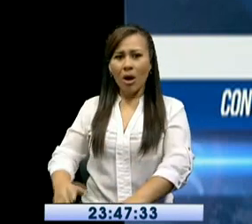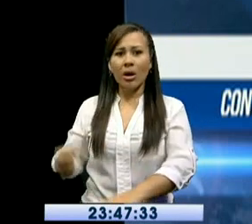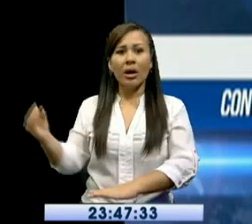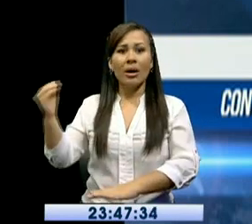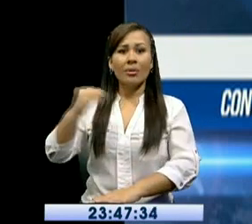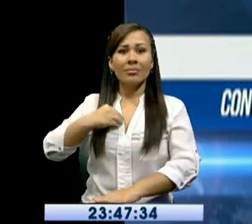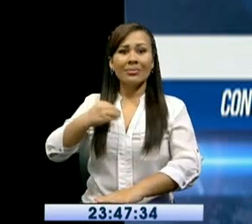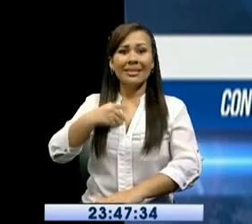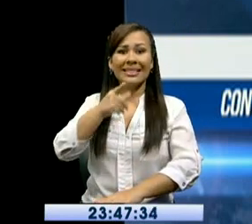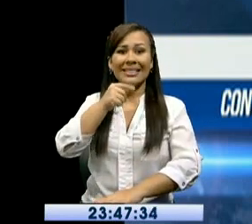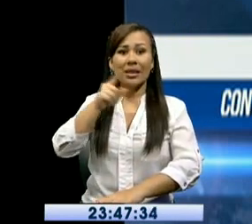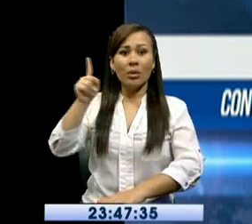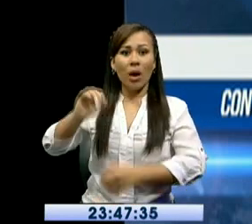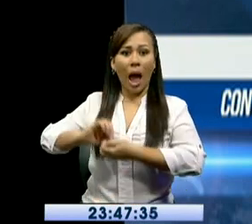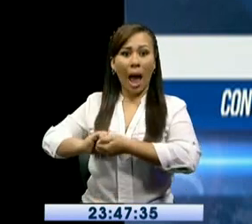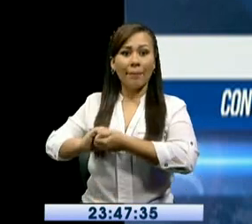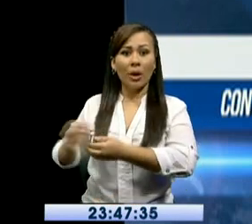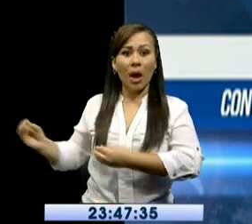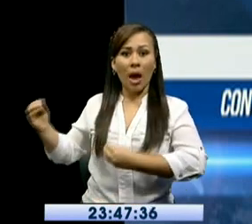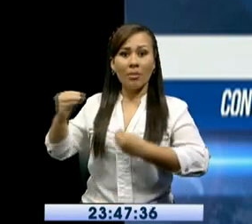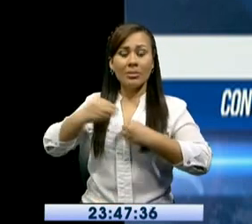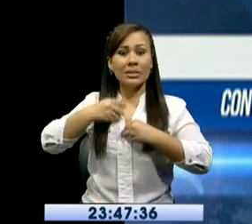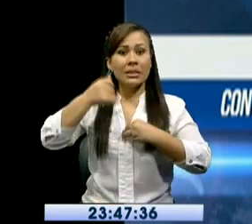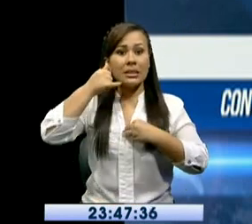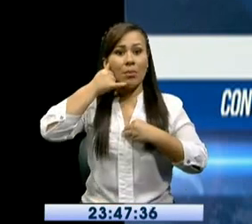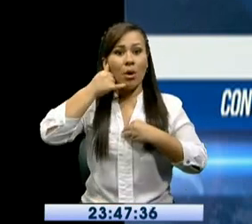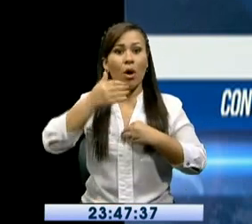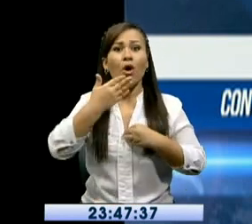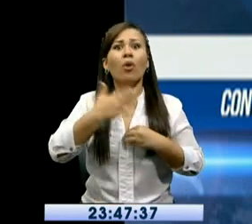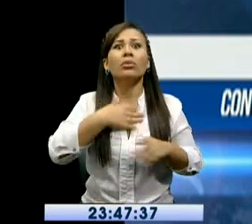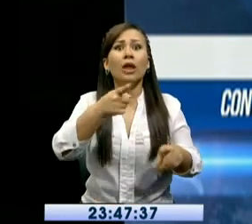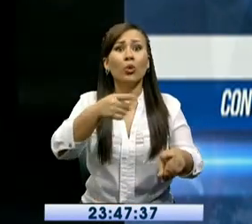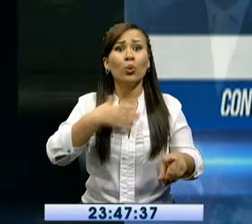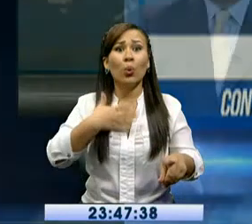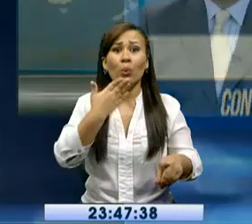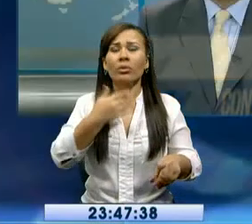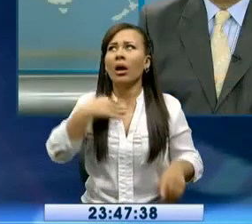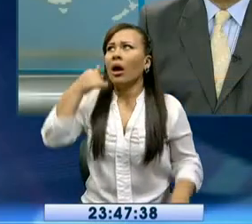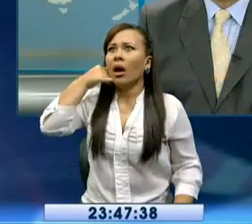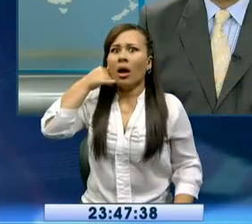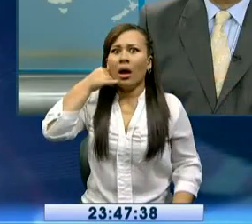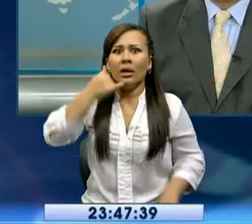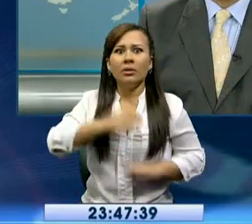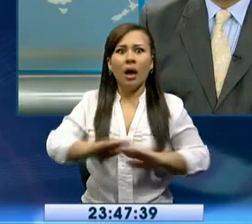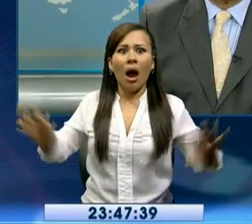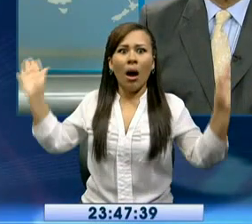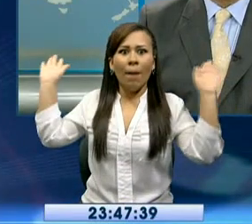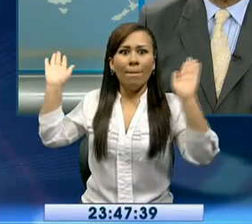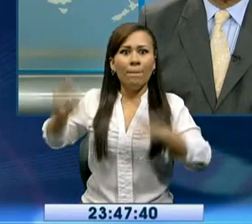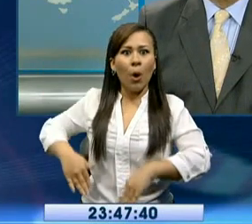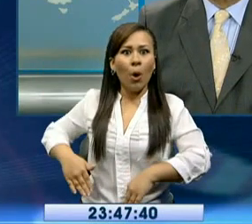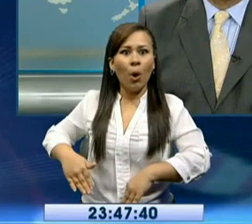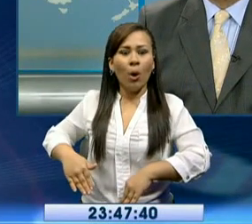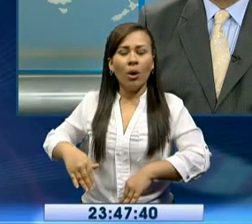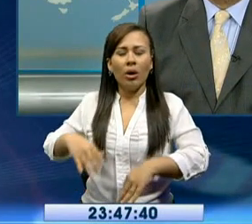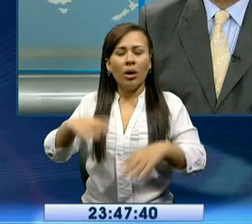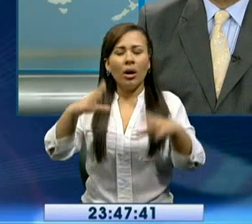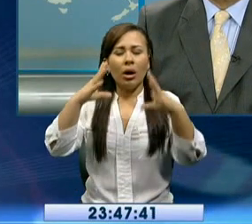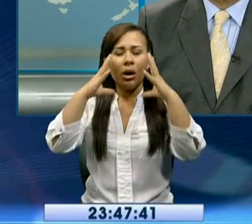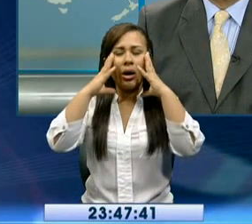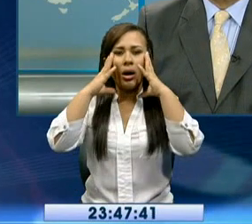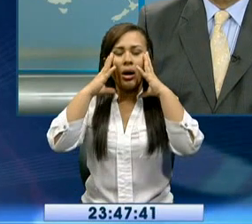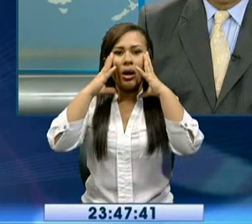preliminar que tenemos de un amigo que me llamó a preguntarme cómo estábamos, y que según lo que le habían dicho a él, este edificio se